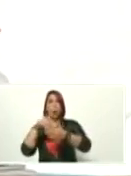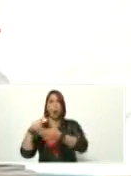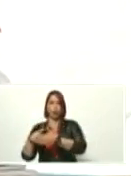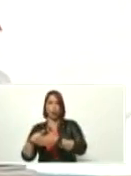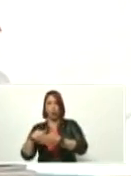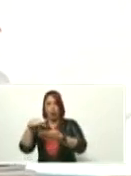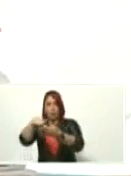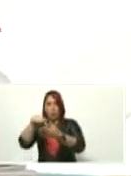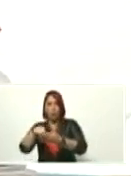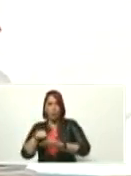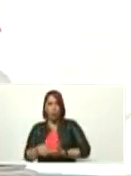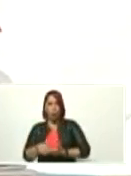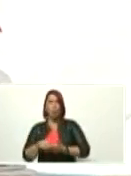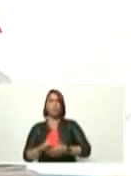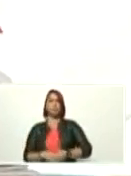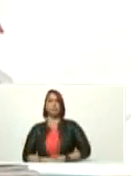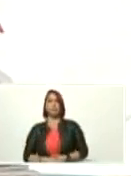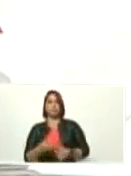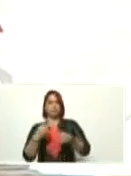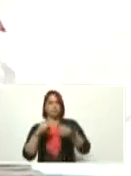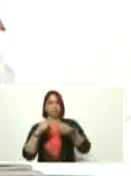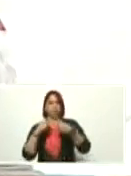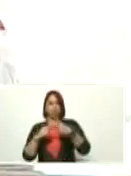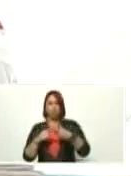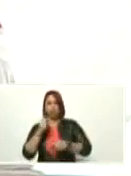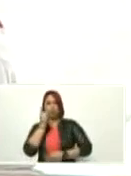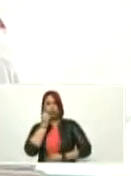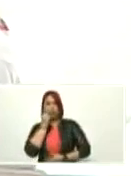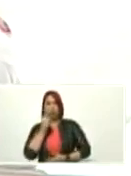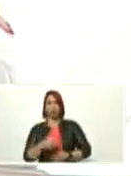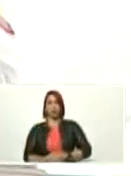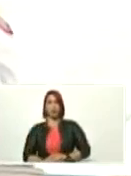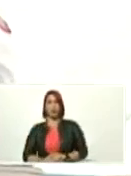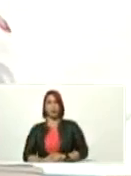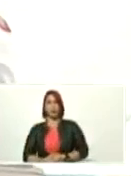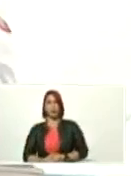Santiago Pol, Roberto Malaver y Marco Fuenmayor.